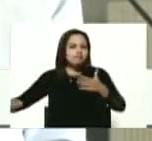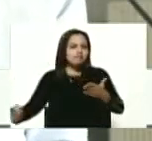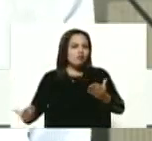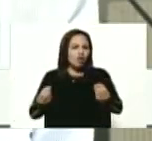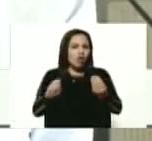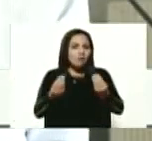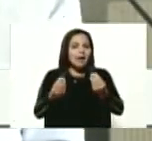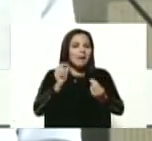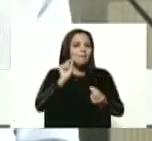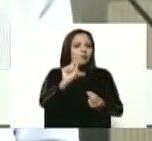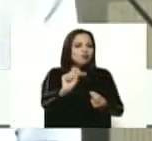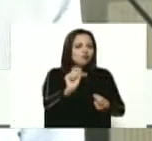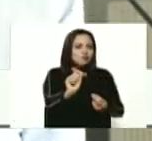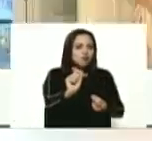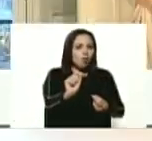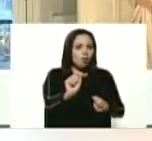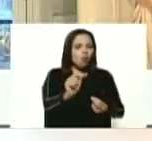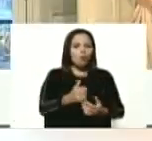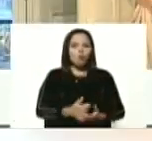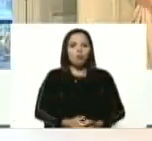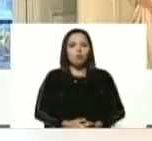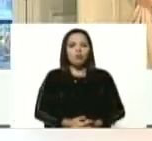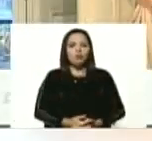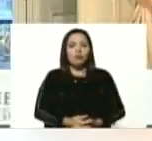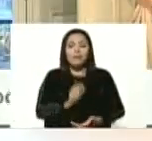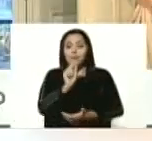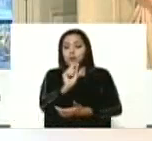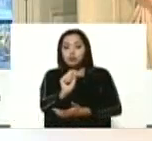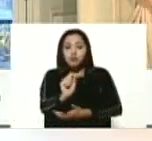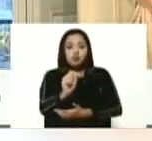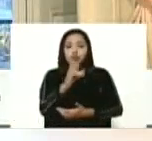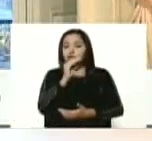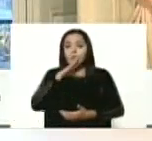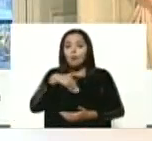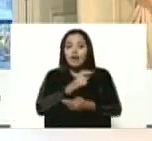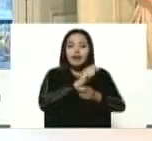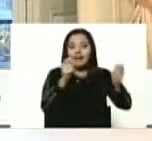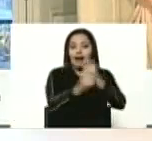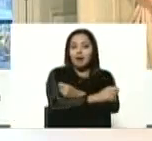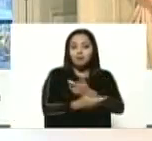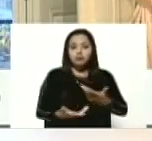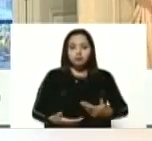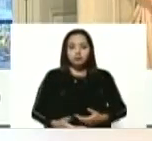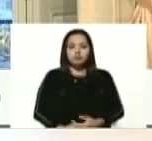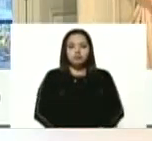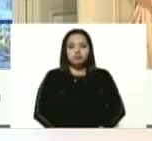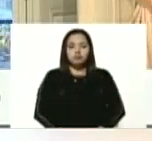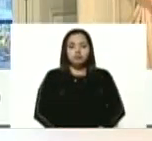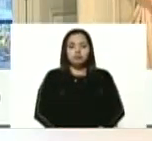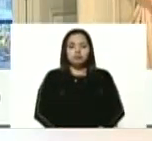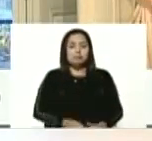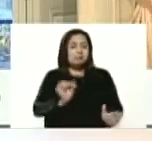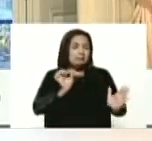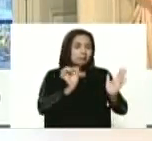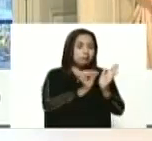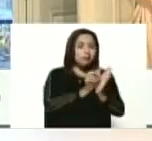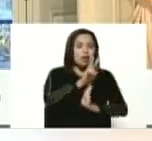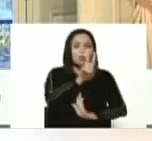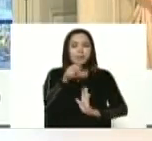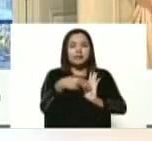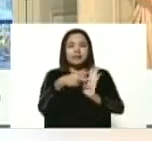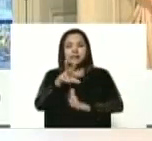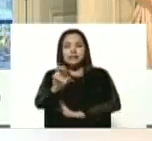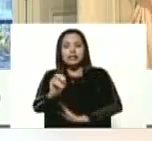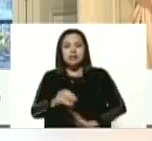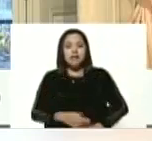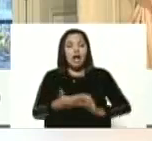El punto de quiebre, no reversible, lo han puesto en el 2030. Y estamos